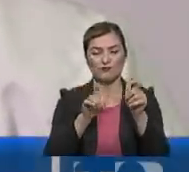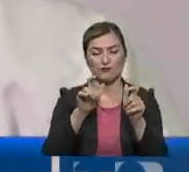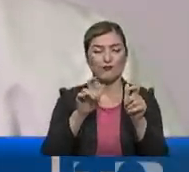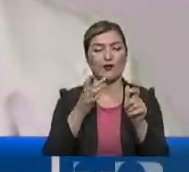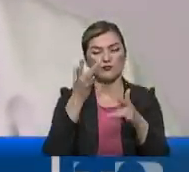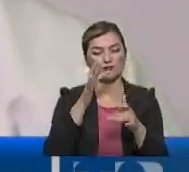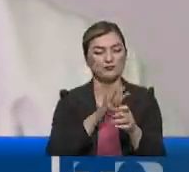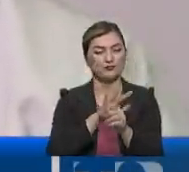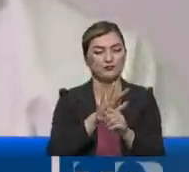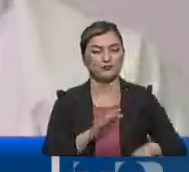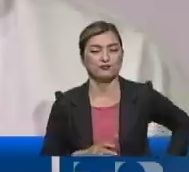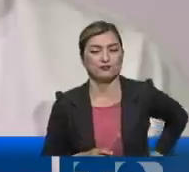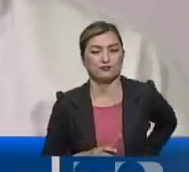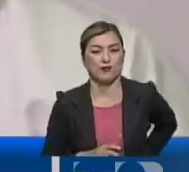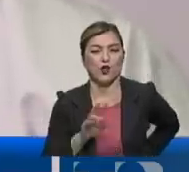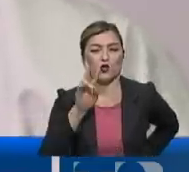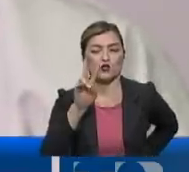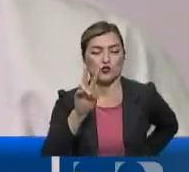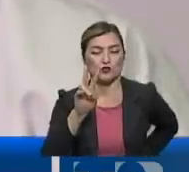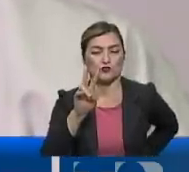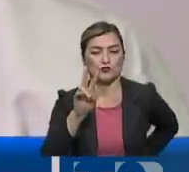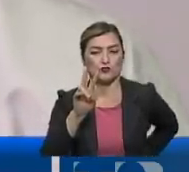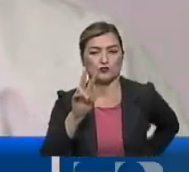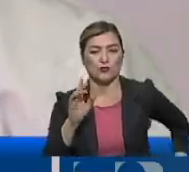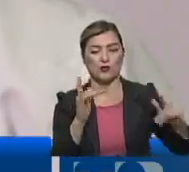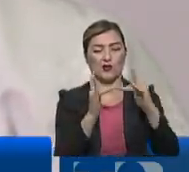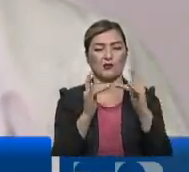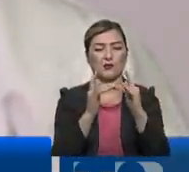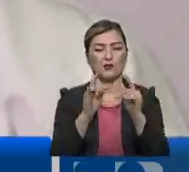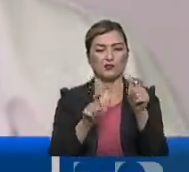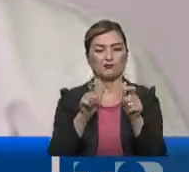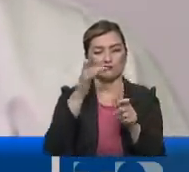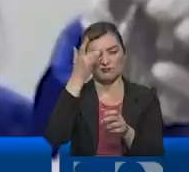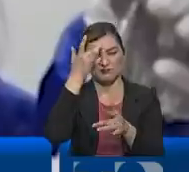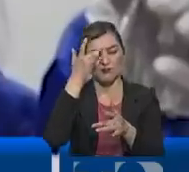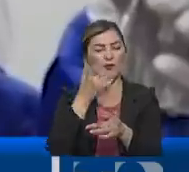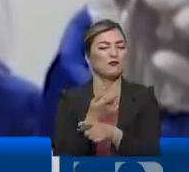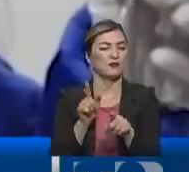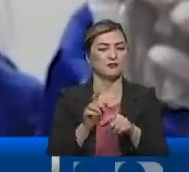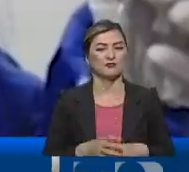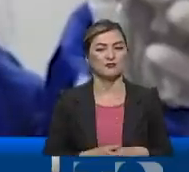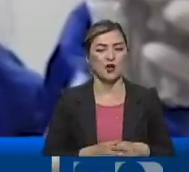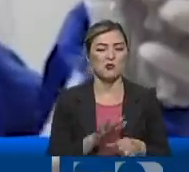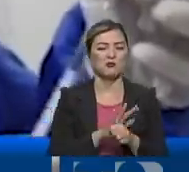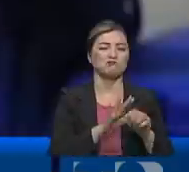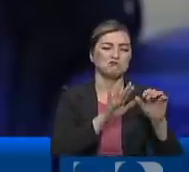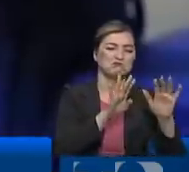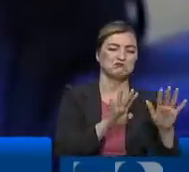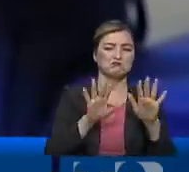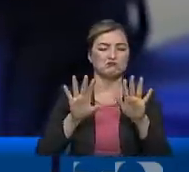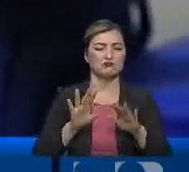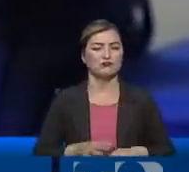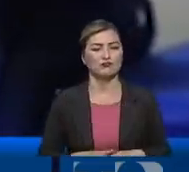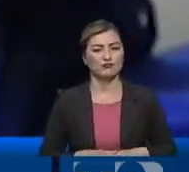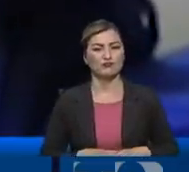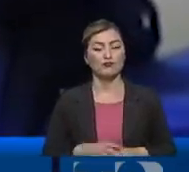y 2 camas para pacientes no COVID. ¿Cuántas están ocupadas? Entre 9 a 10. A través del triaje respiratorio se ha